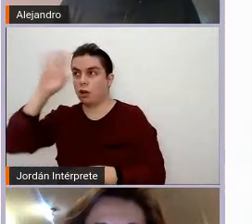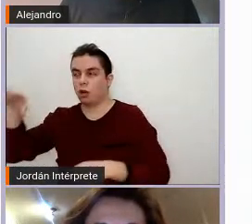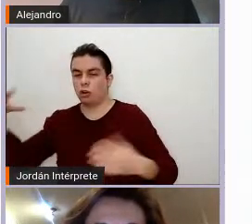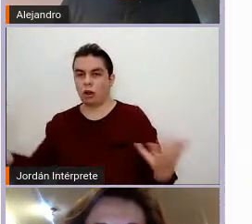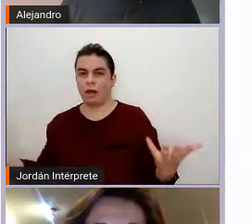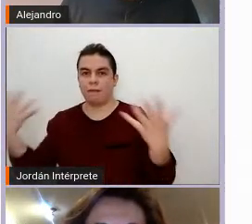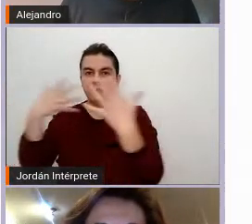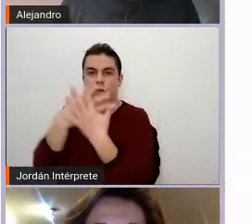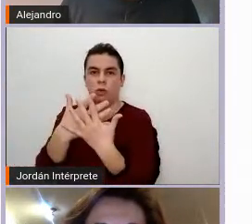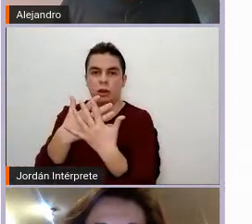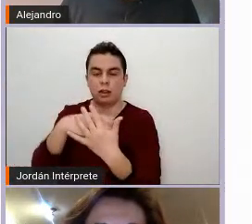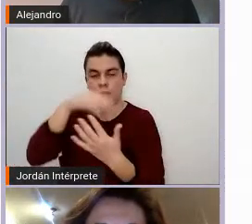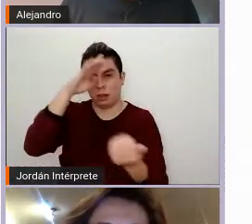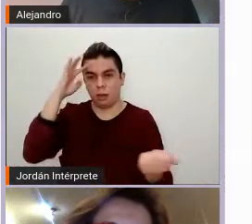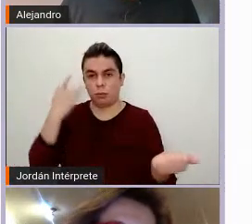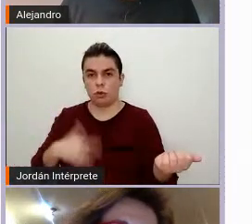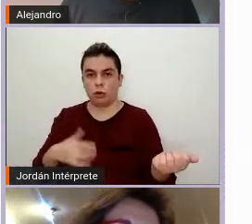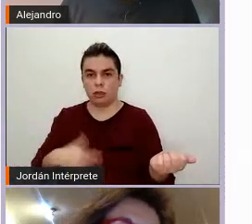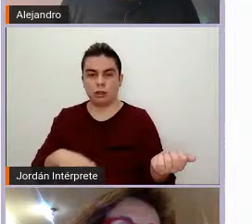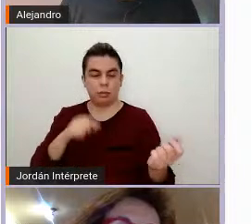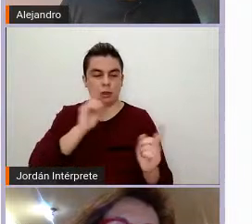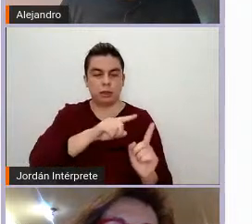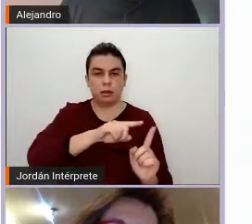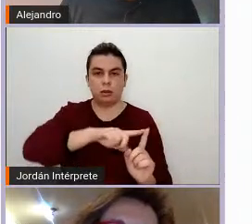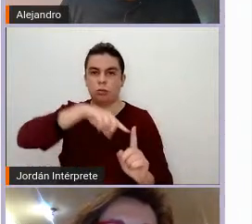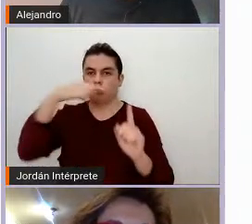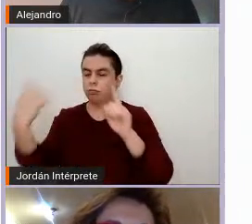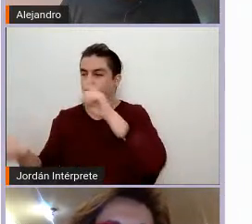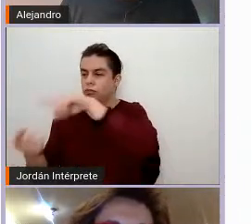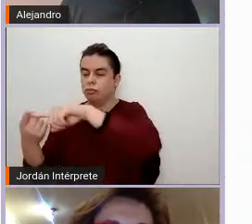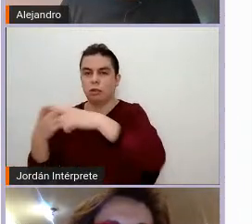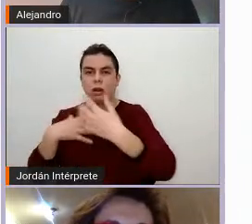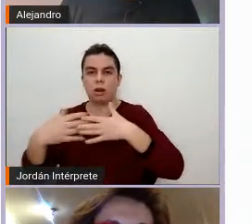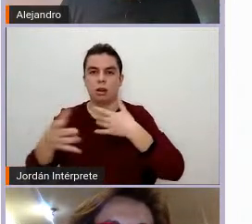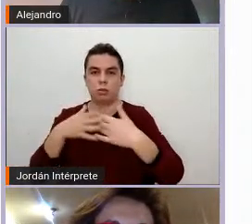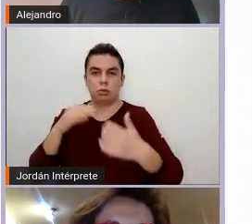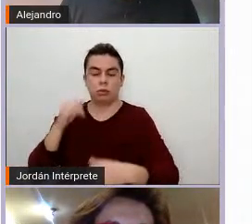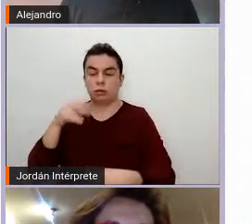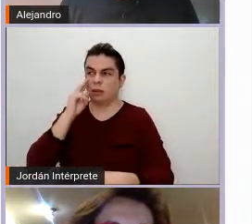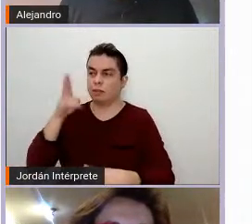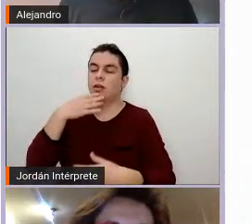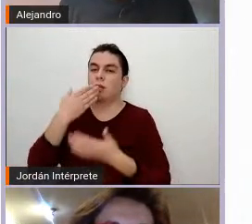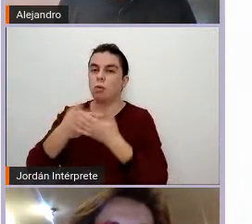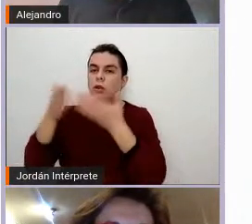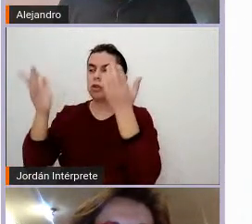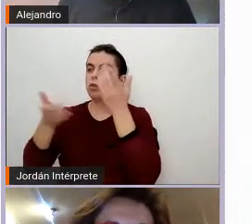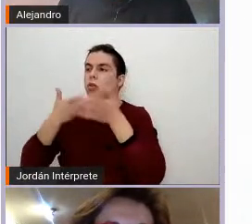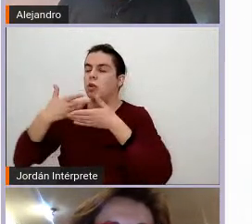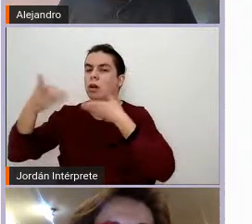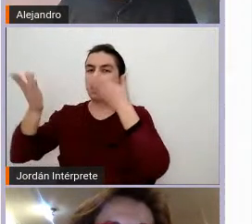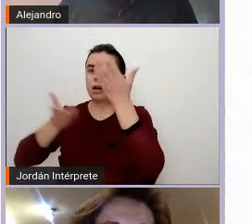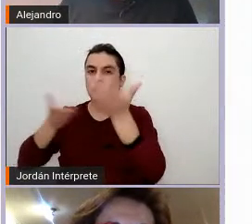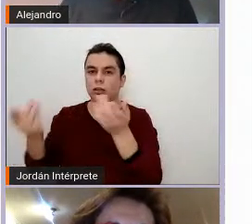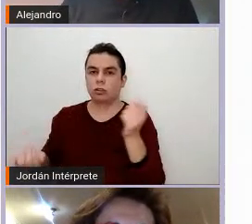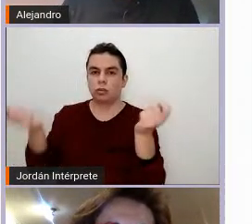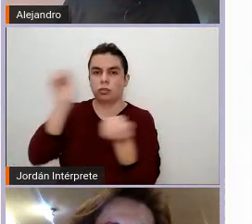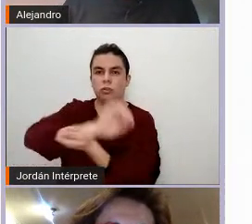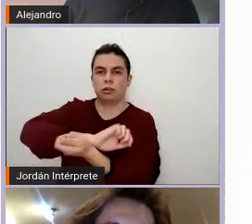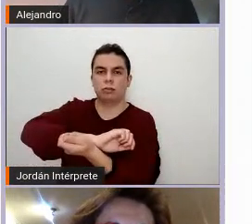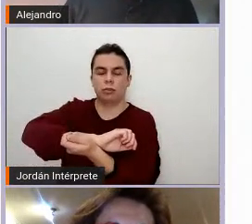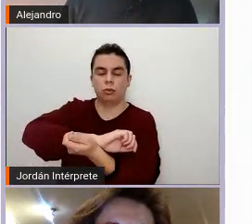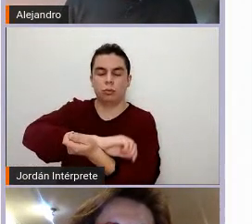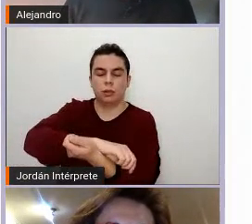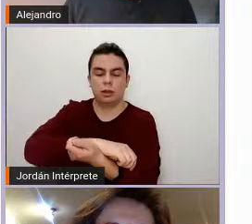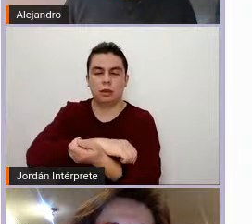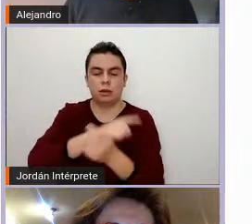pasó naturalmente de una a otra y que ve en cada canto un cuadro listo para ser pintado. Cierro